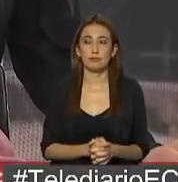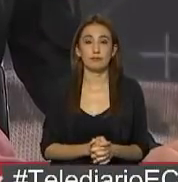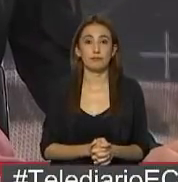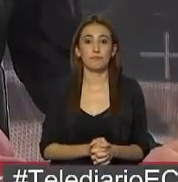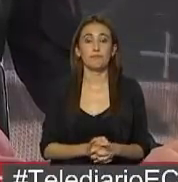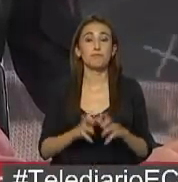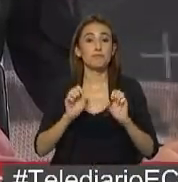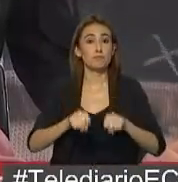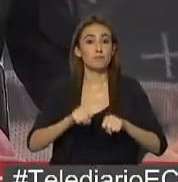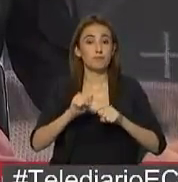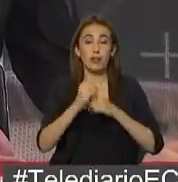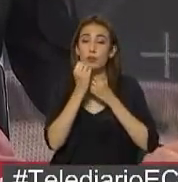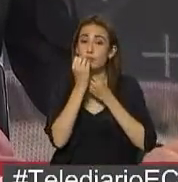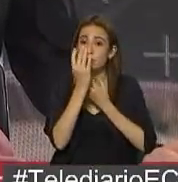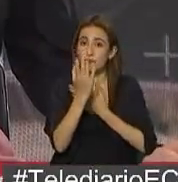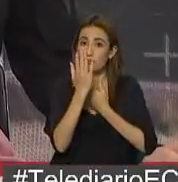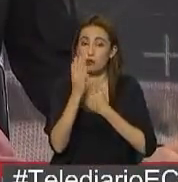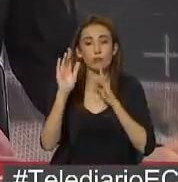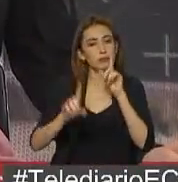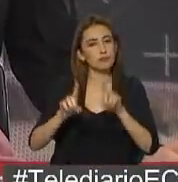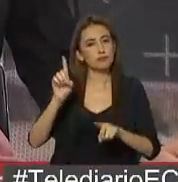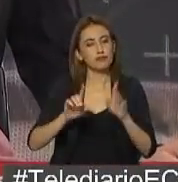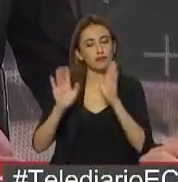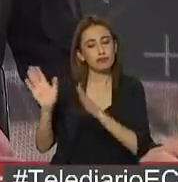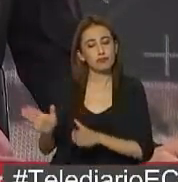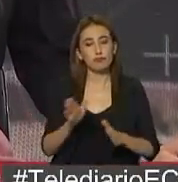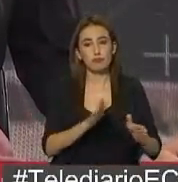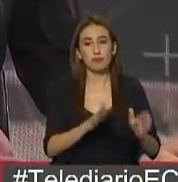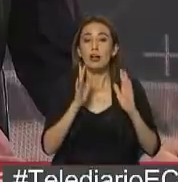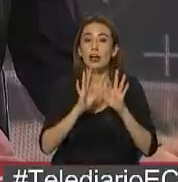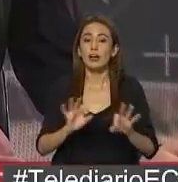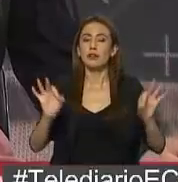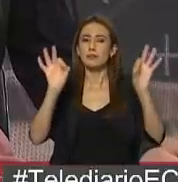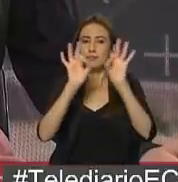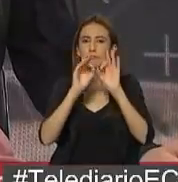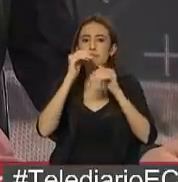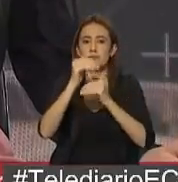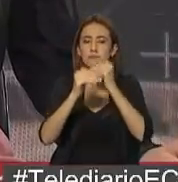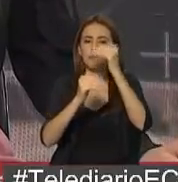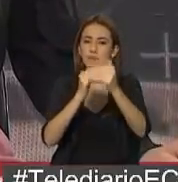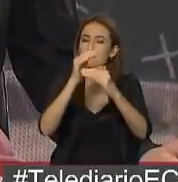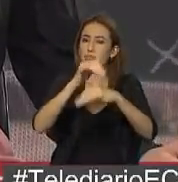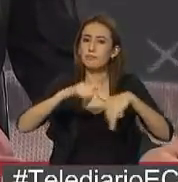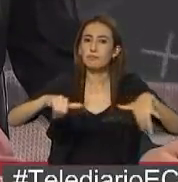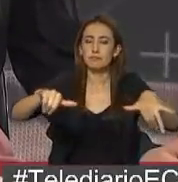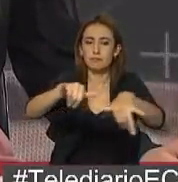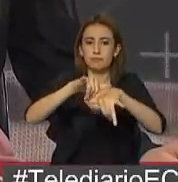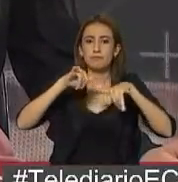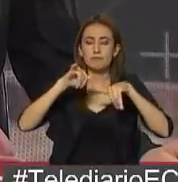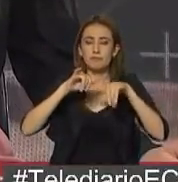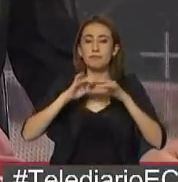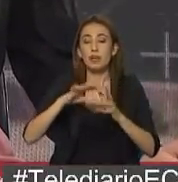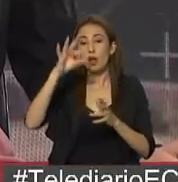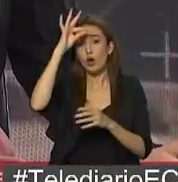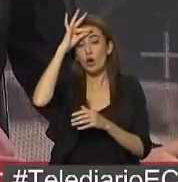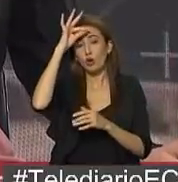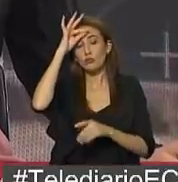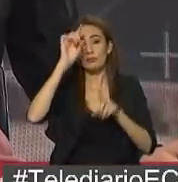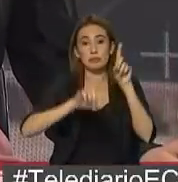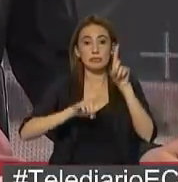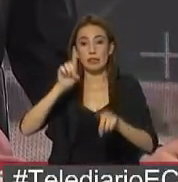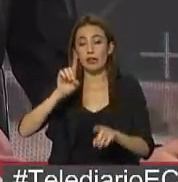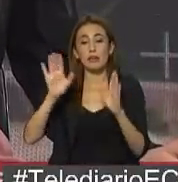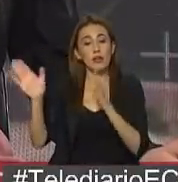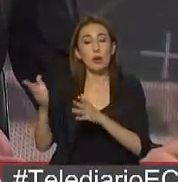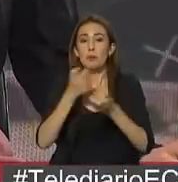Según un informe de Contraloría, Daniel Salcedo, vinculado en el proceso de peculado por la adquisición de insumos médicos en el Hospital de Elías de los Seibos,